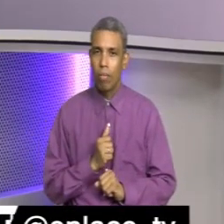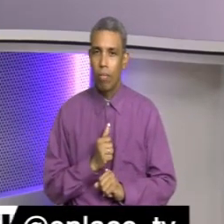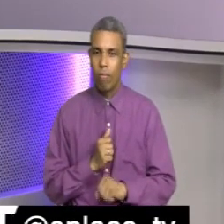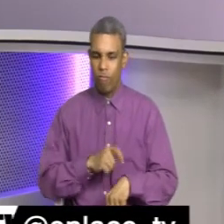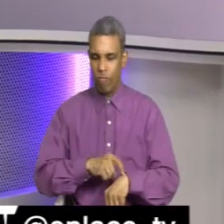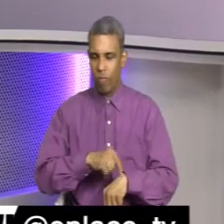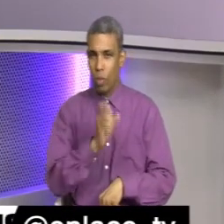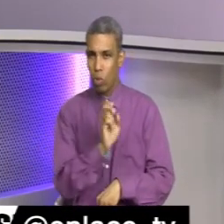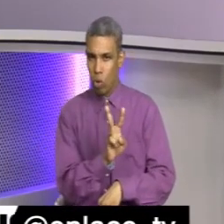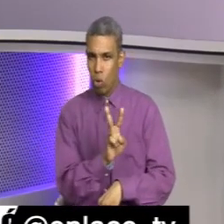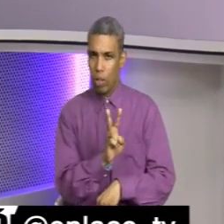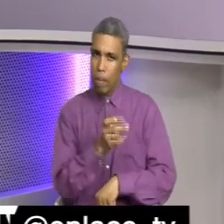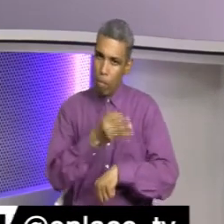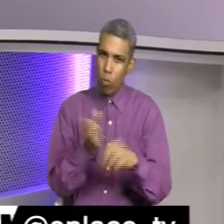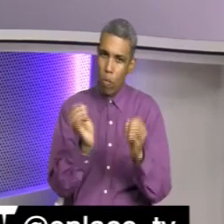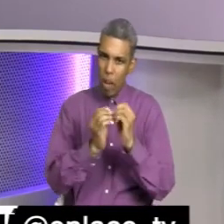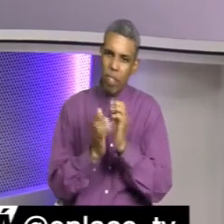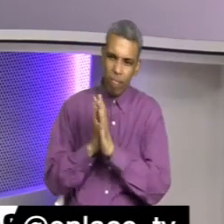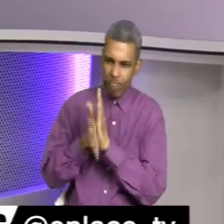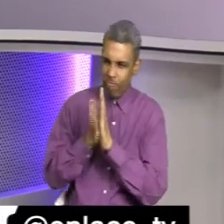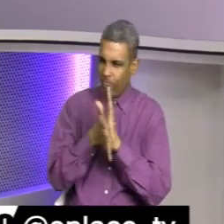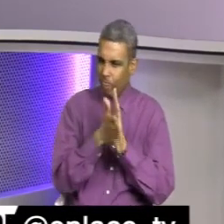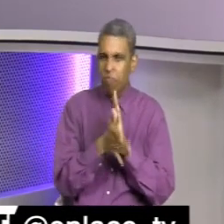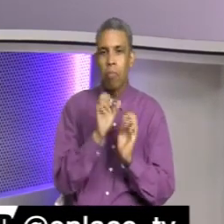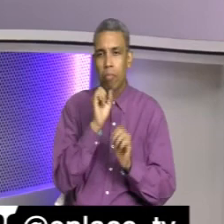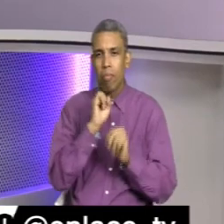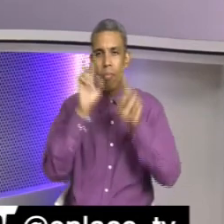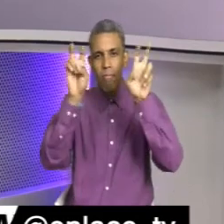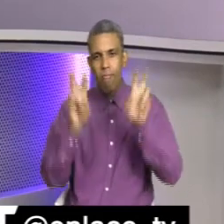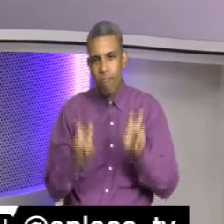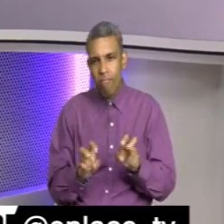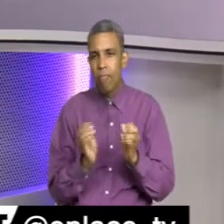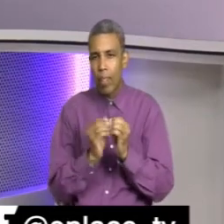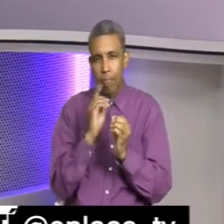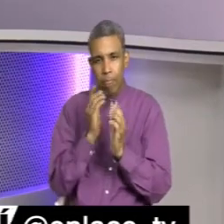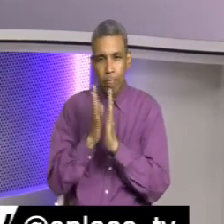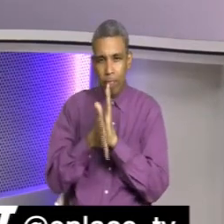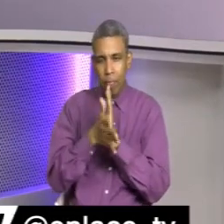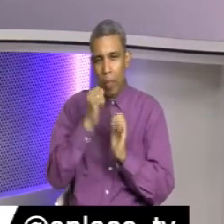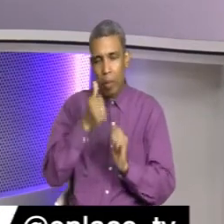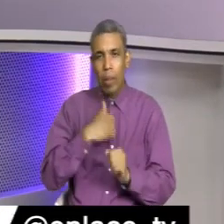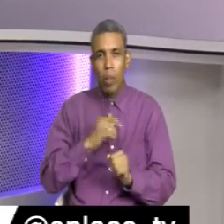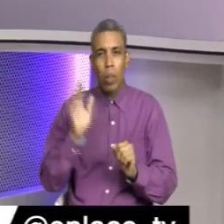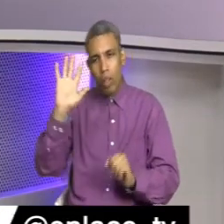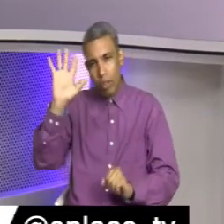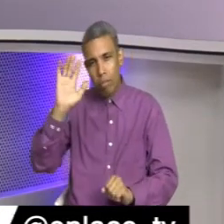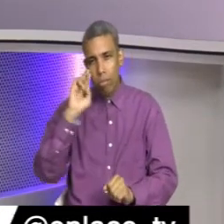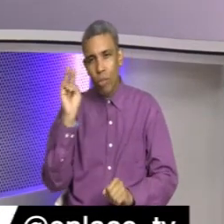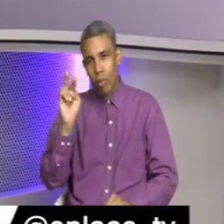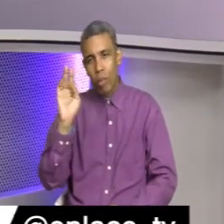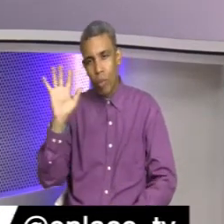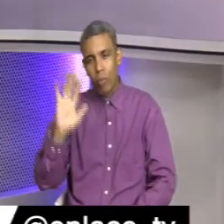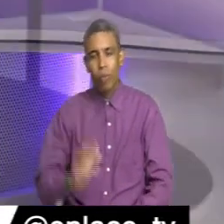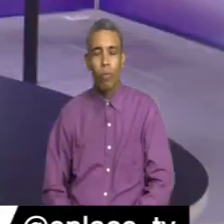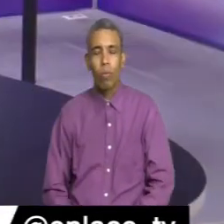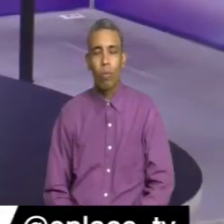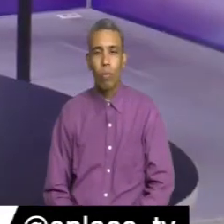las 12 del mediodía para contarles más de lo que pasa en nuestra ciudad y región. Que tengan todos ustedes una feliz